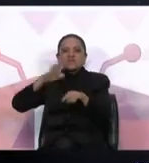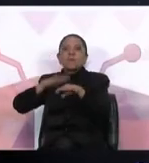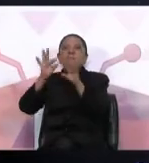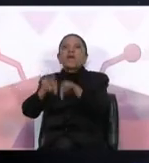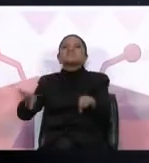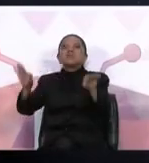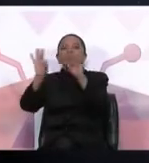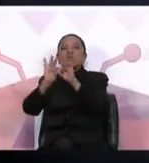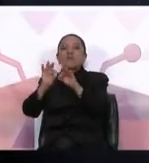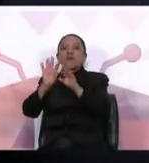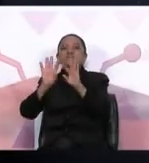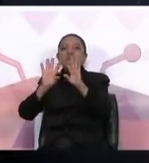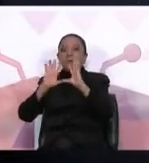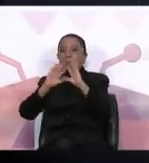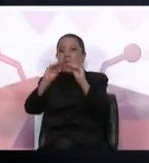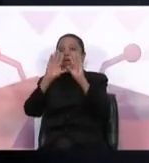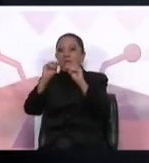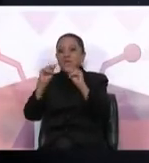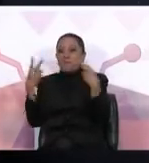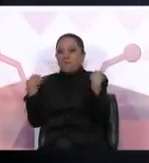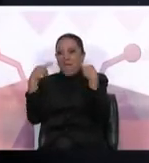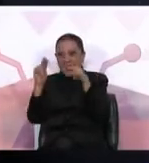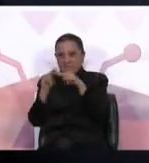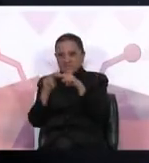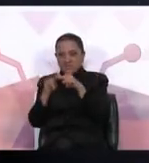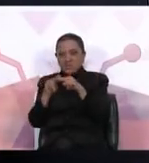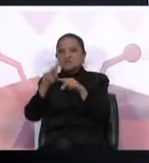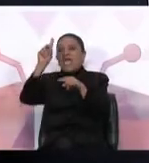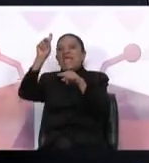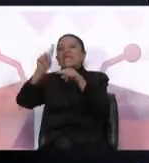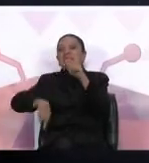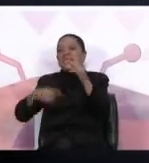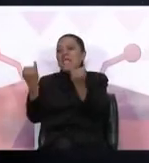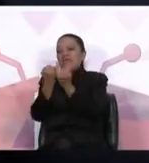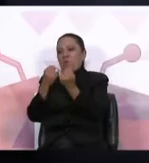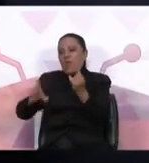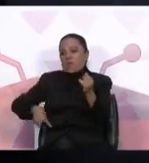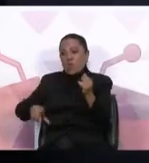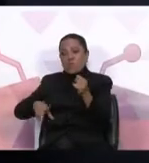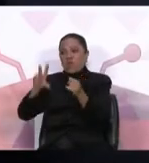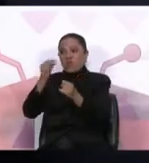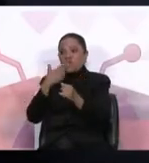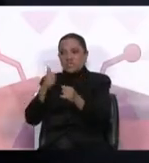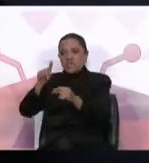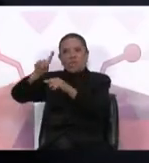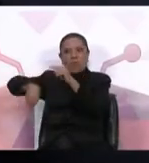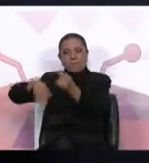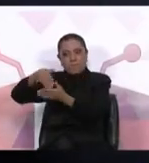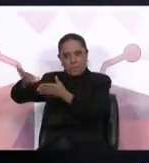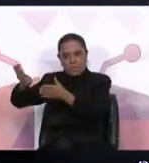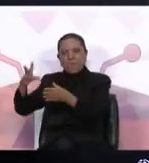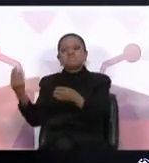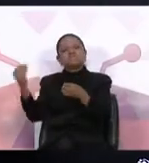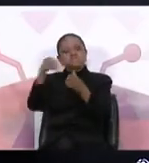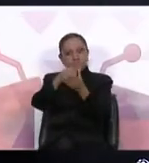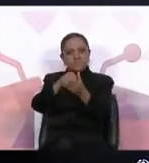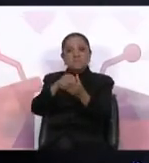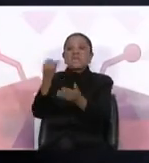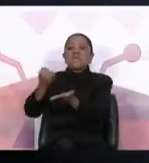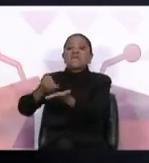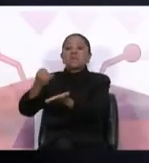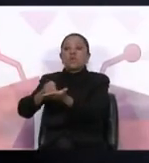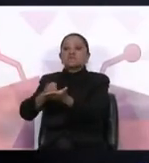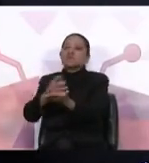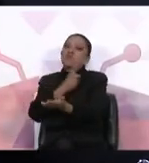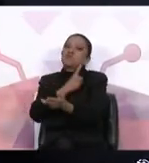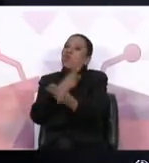nuestra revocación de mandato hay que insertarlo en la ley impuestos sólo los necesarios